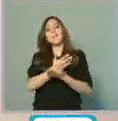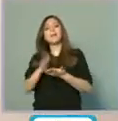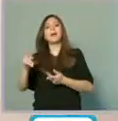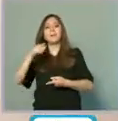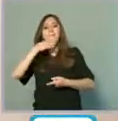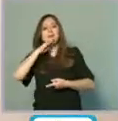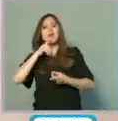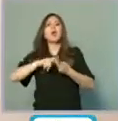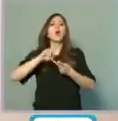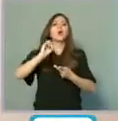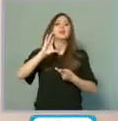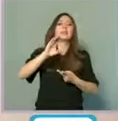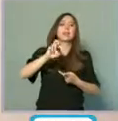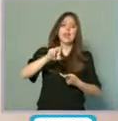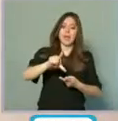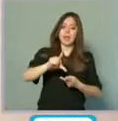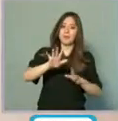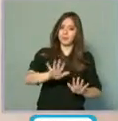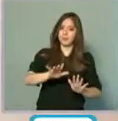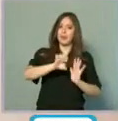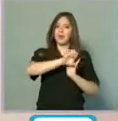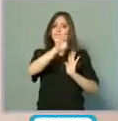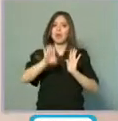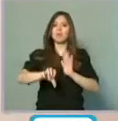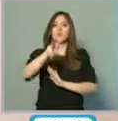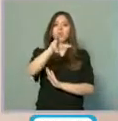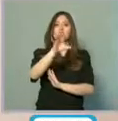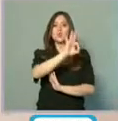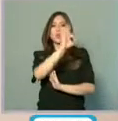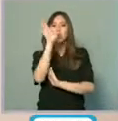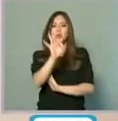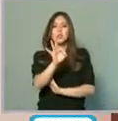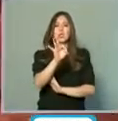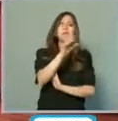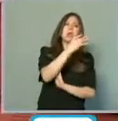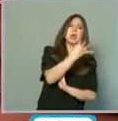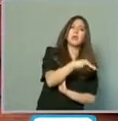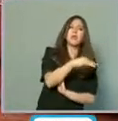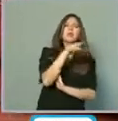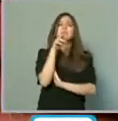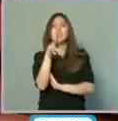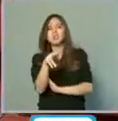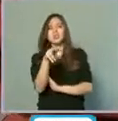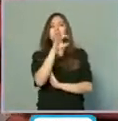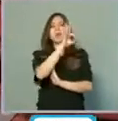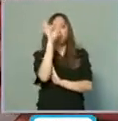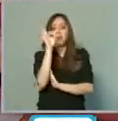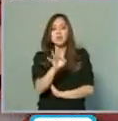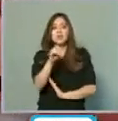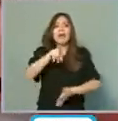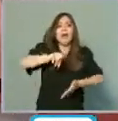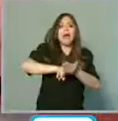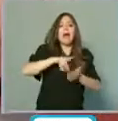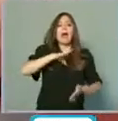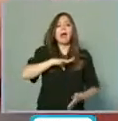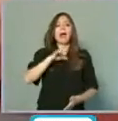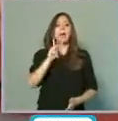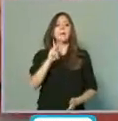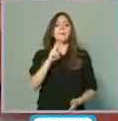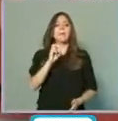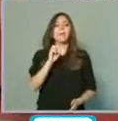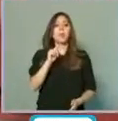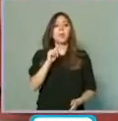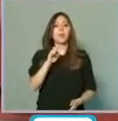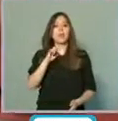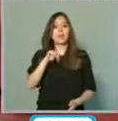el 18% del amaranto puede ser del 14 al 18, dependiendo la variedad, es la cantidad de proteína que tiene. Y algo que